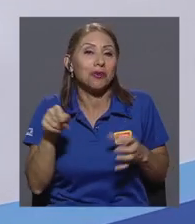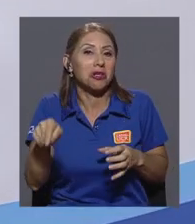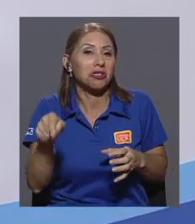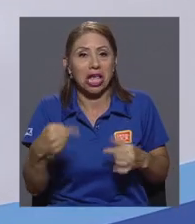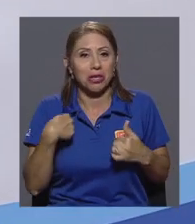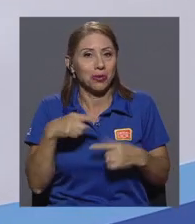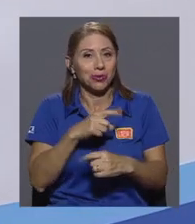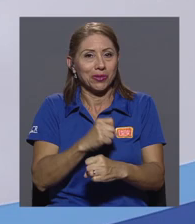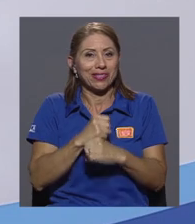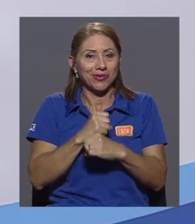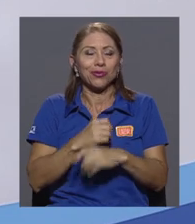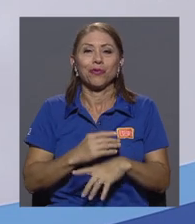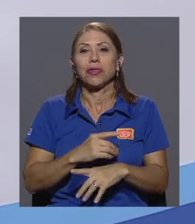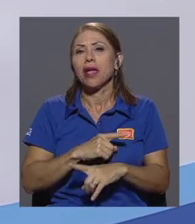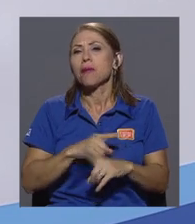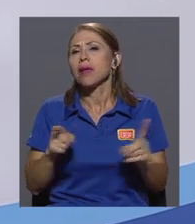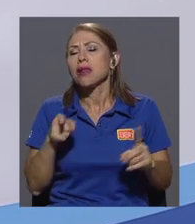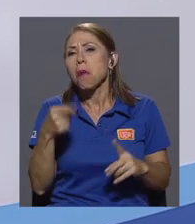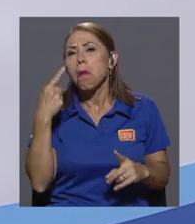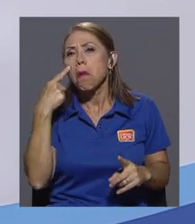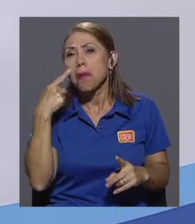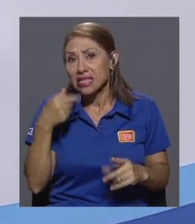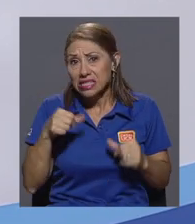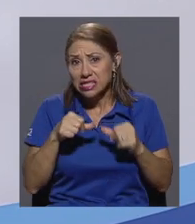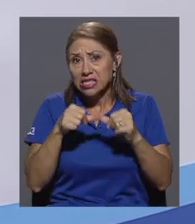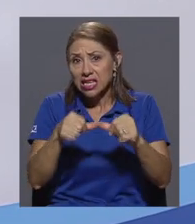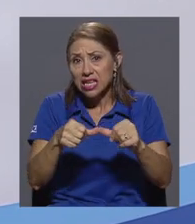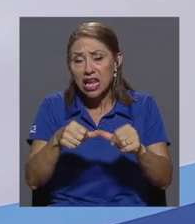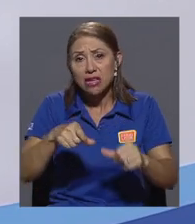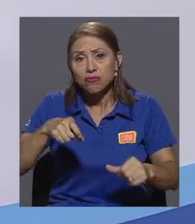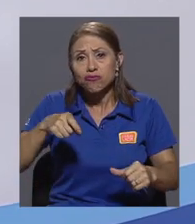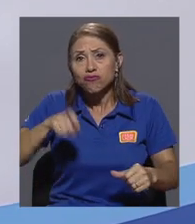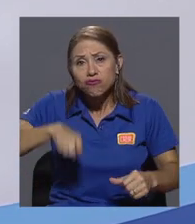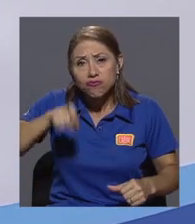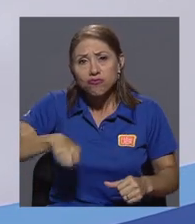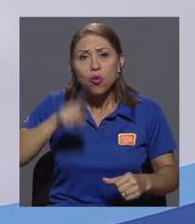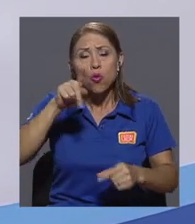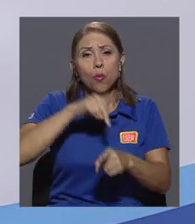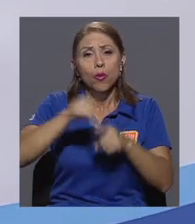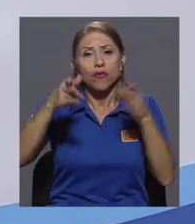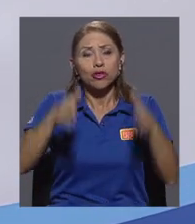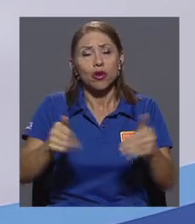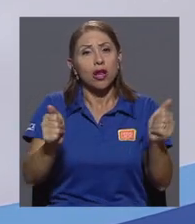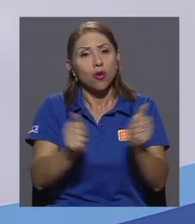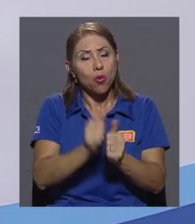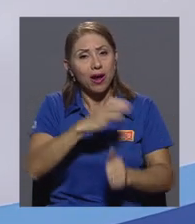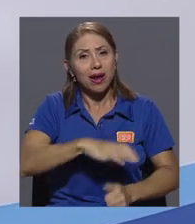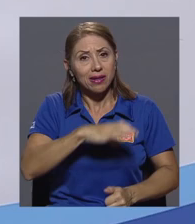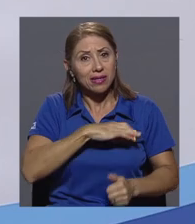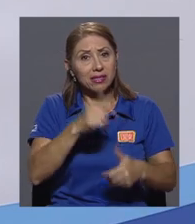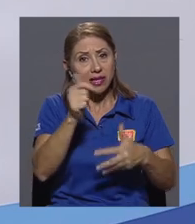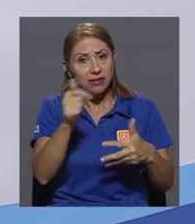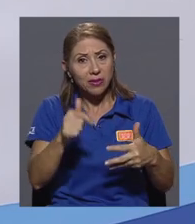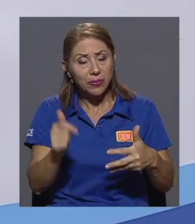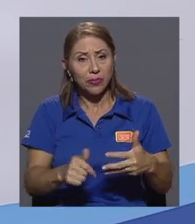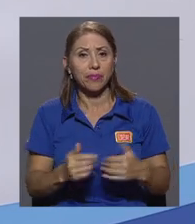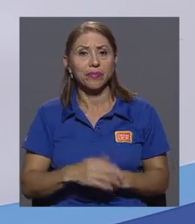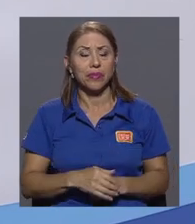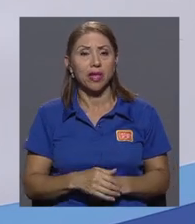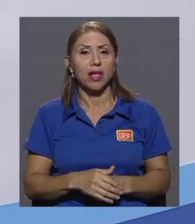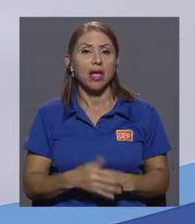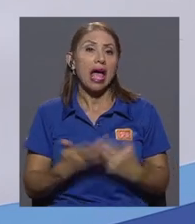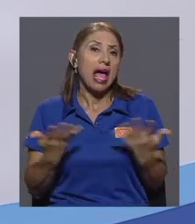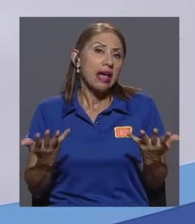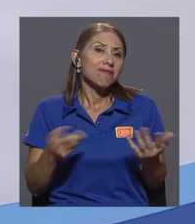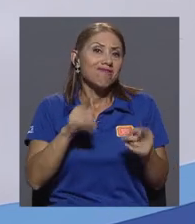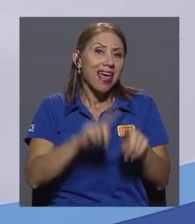requiriendo digamos de un profesional digamos que tenga estas características aún así obviamente a